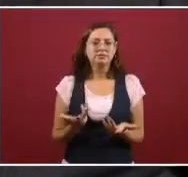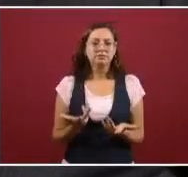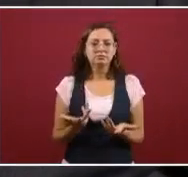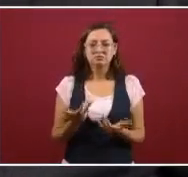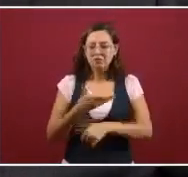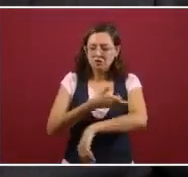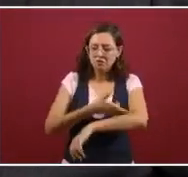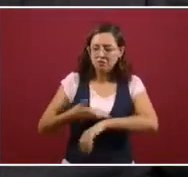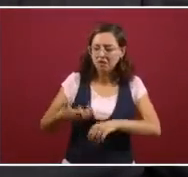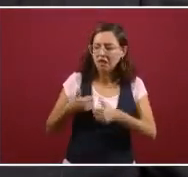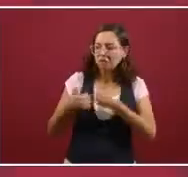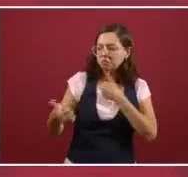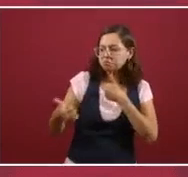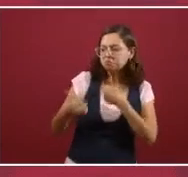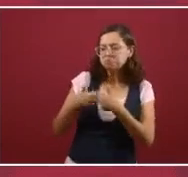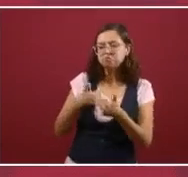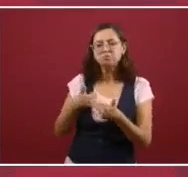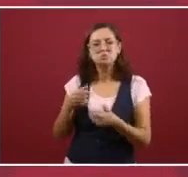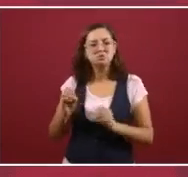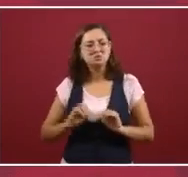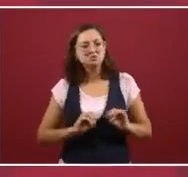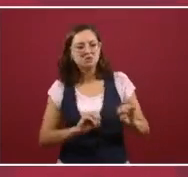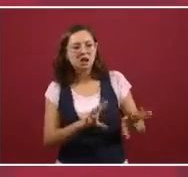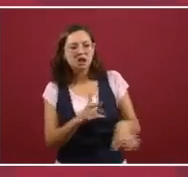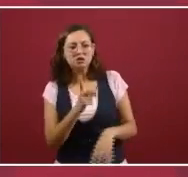que nunca fueron atendidos.